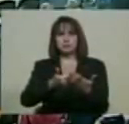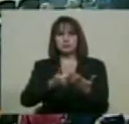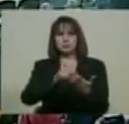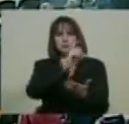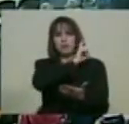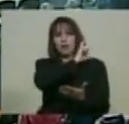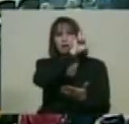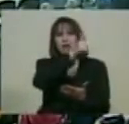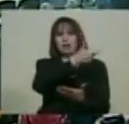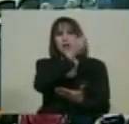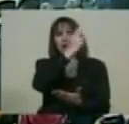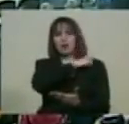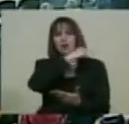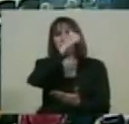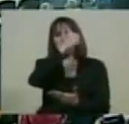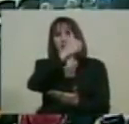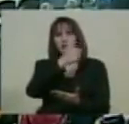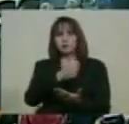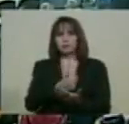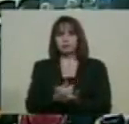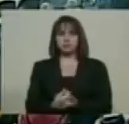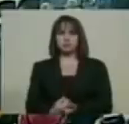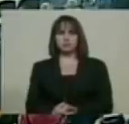general en jefe.